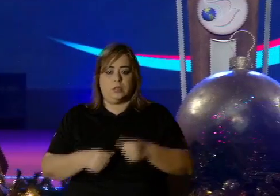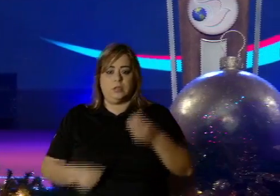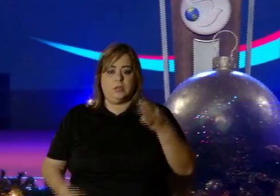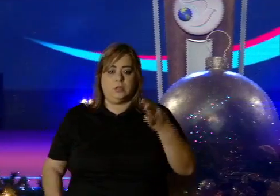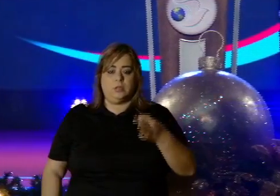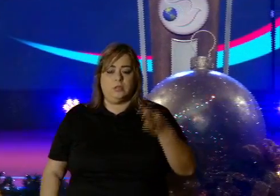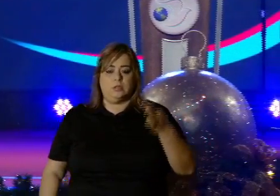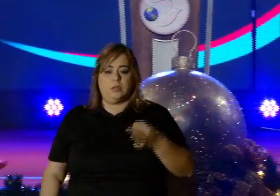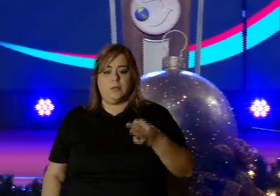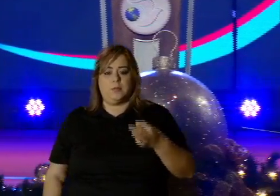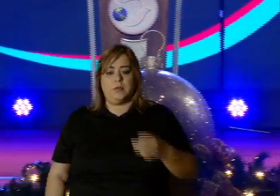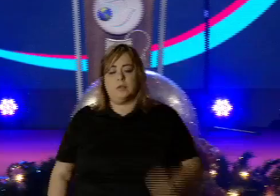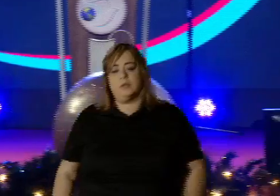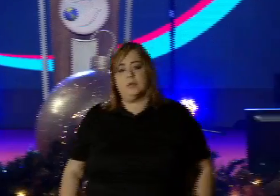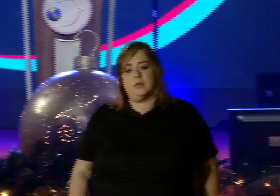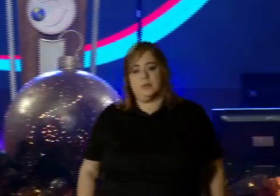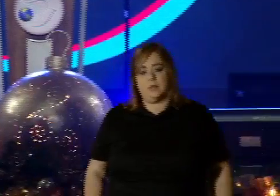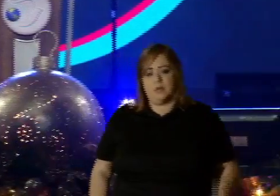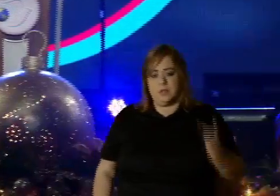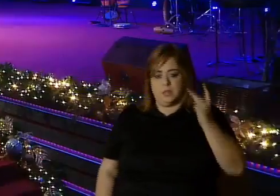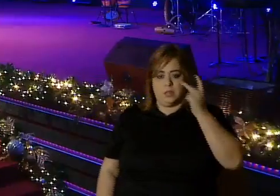una sala donde hay